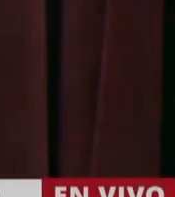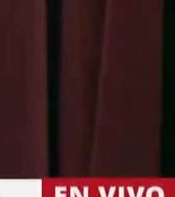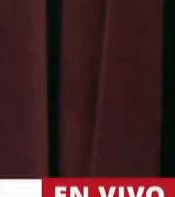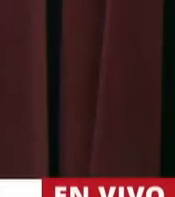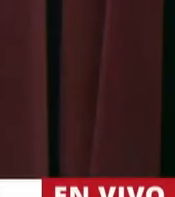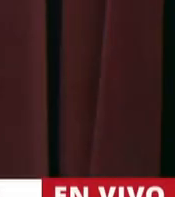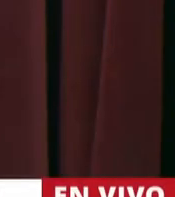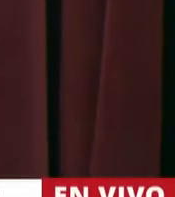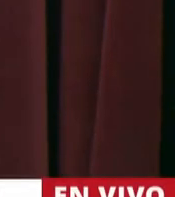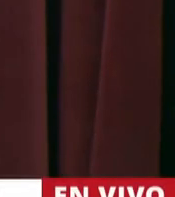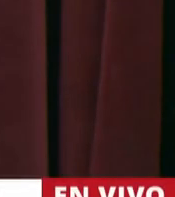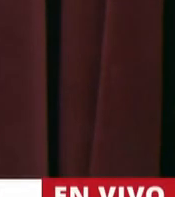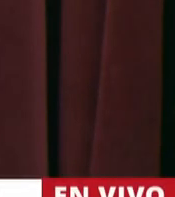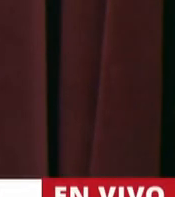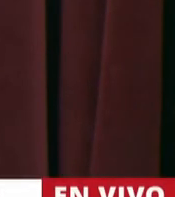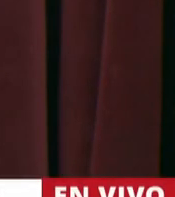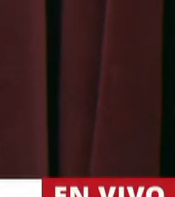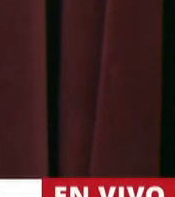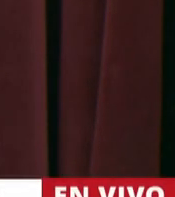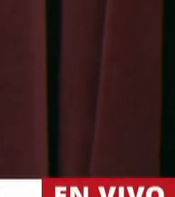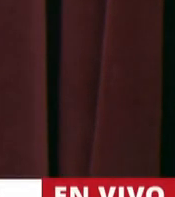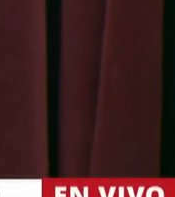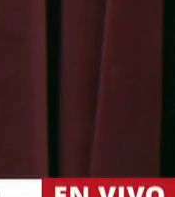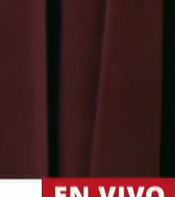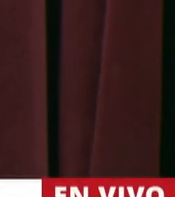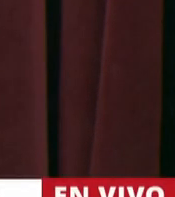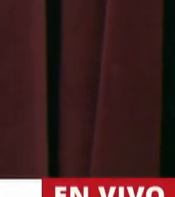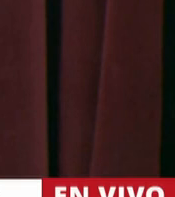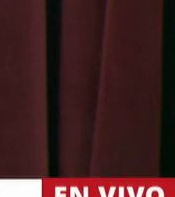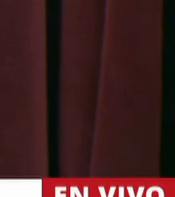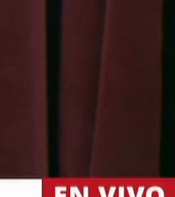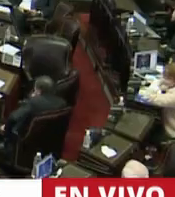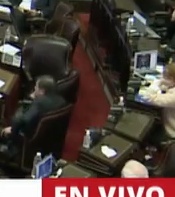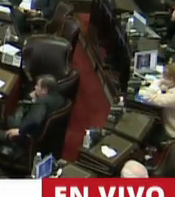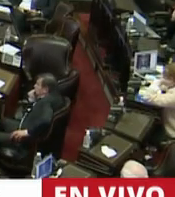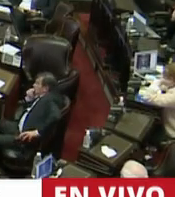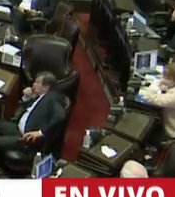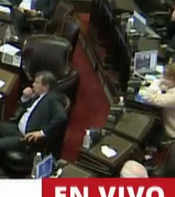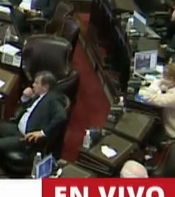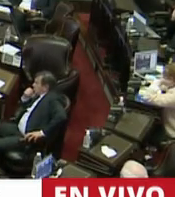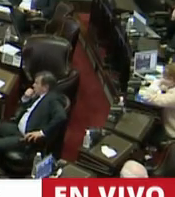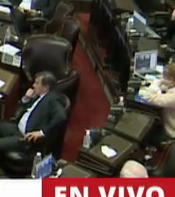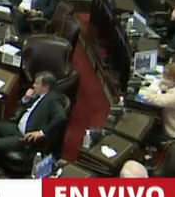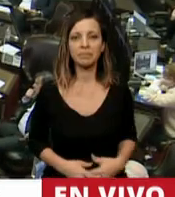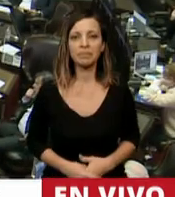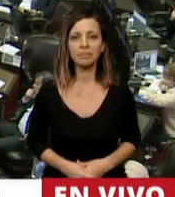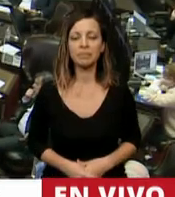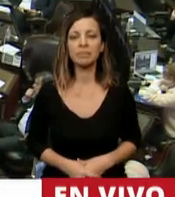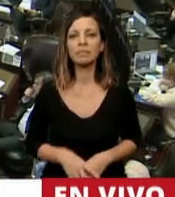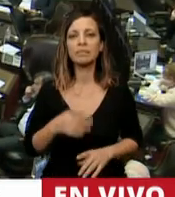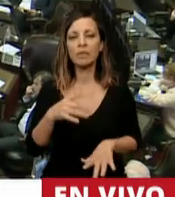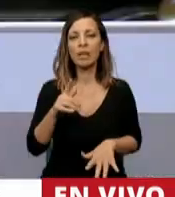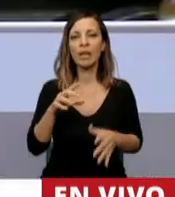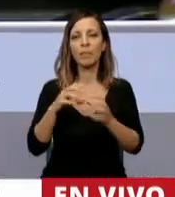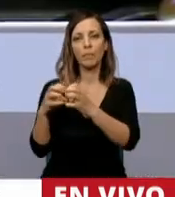Diputada Lospenato, para una interrupción, sí. Sí, presidente. Entiendo que durante la sesión, tanto la